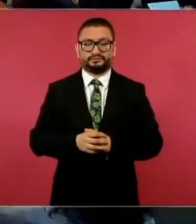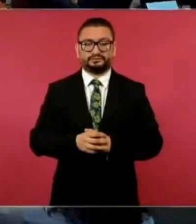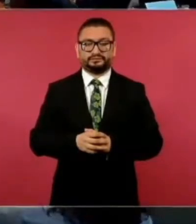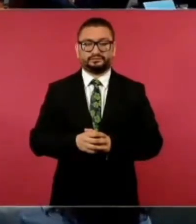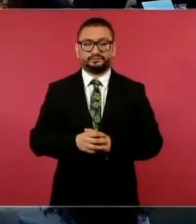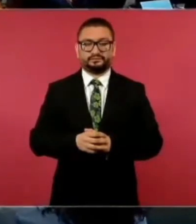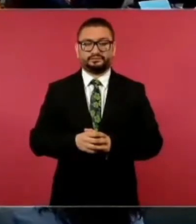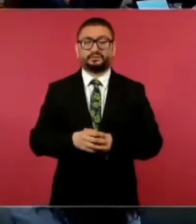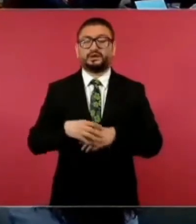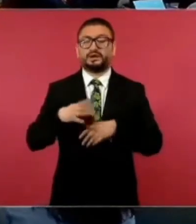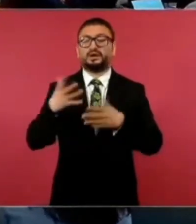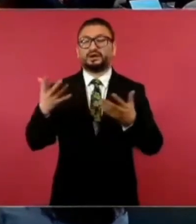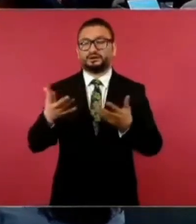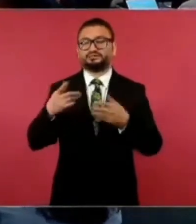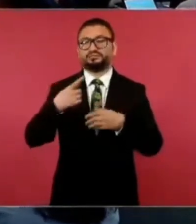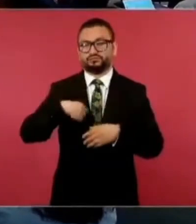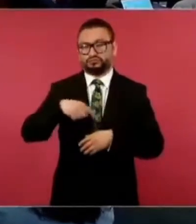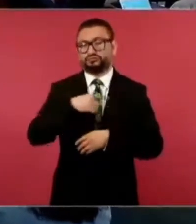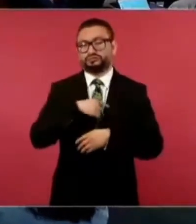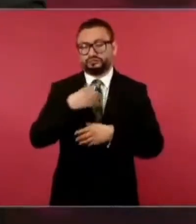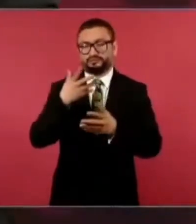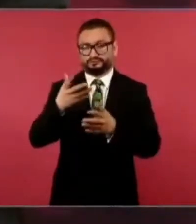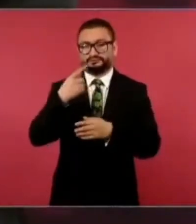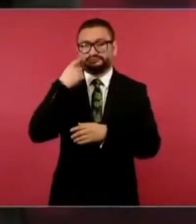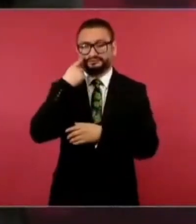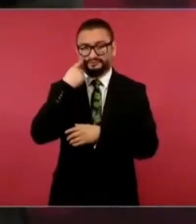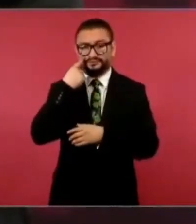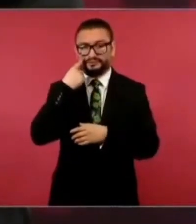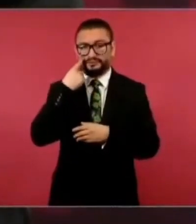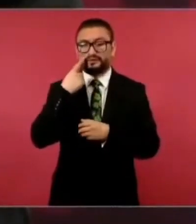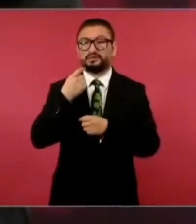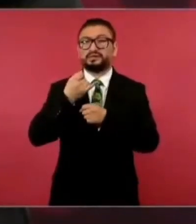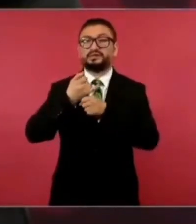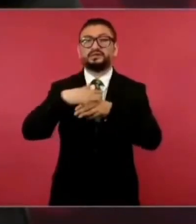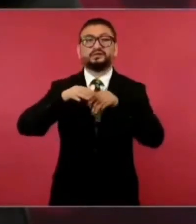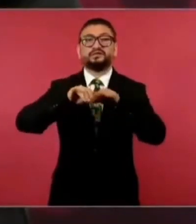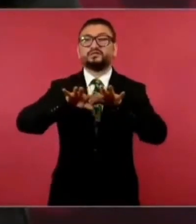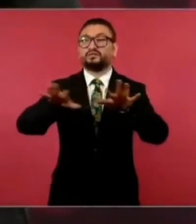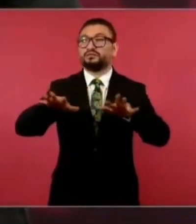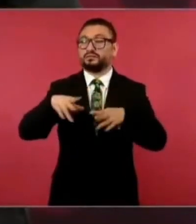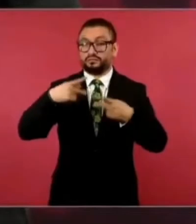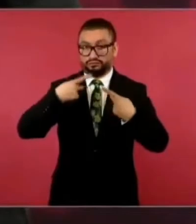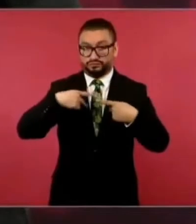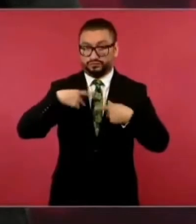base... porque es que ni siquiera informaron a la autoridad